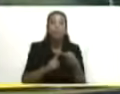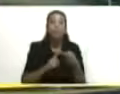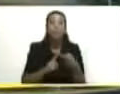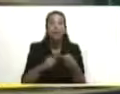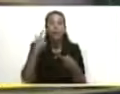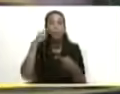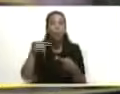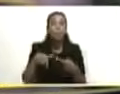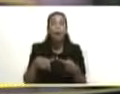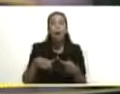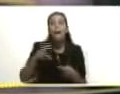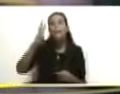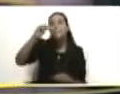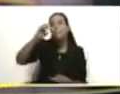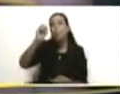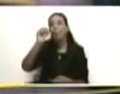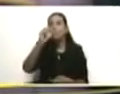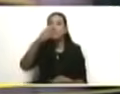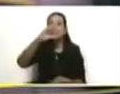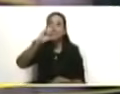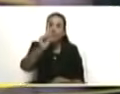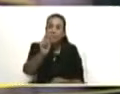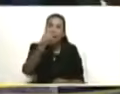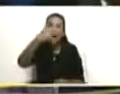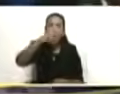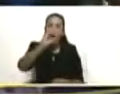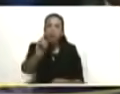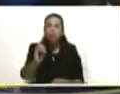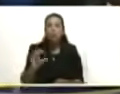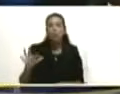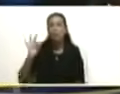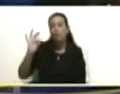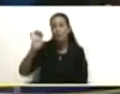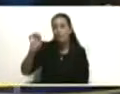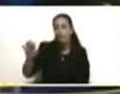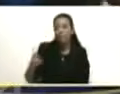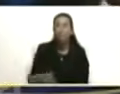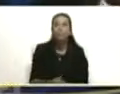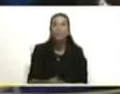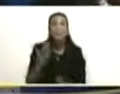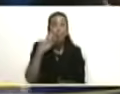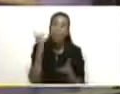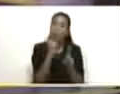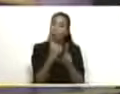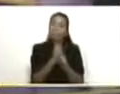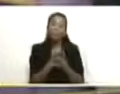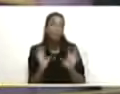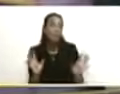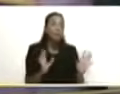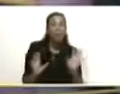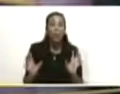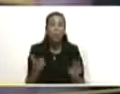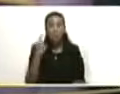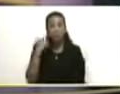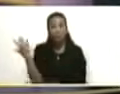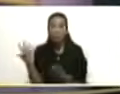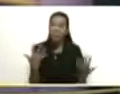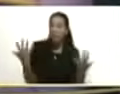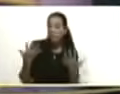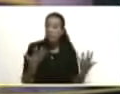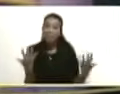Mostacho Fest. Ajá, Dracufest. Vamos a competir. Ah, la cava. Vamos a